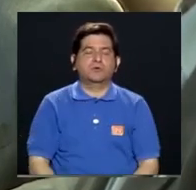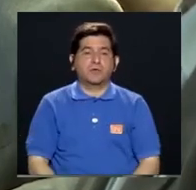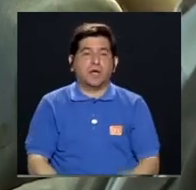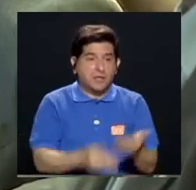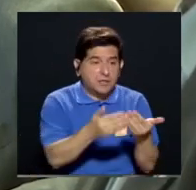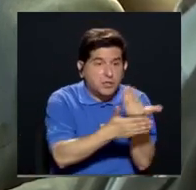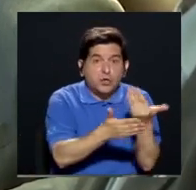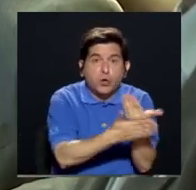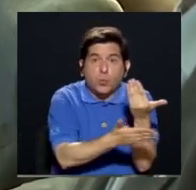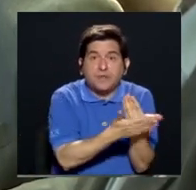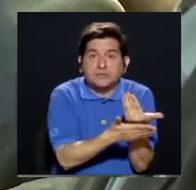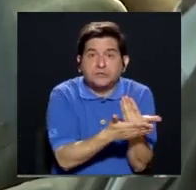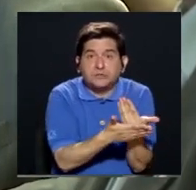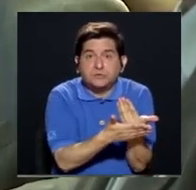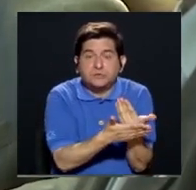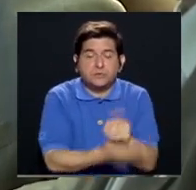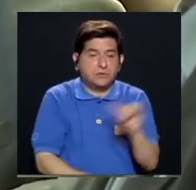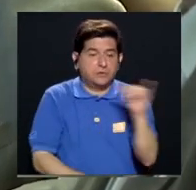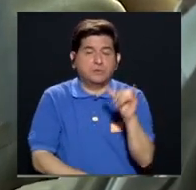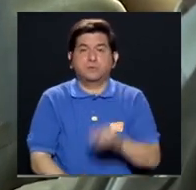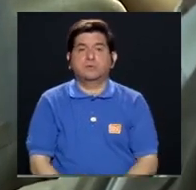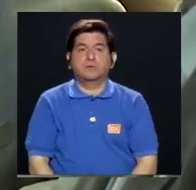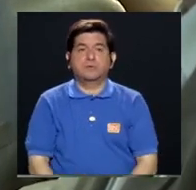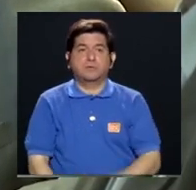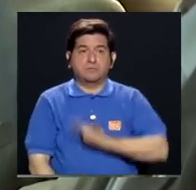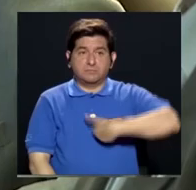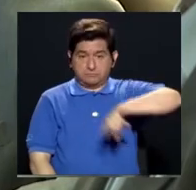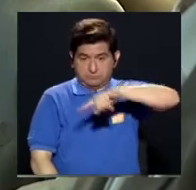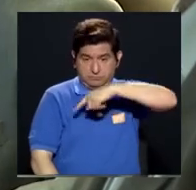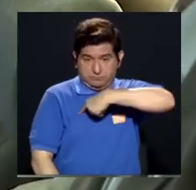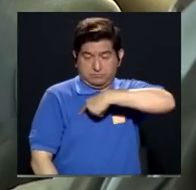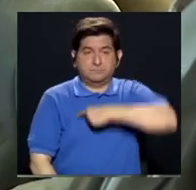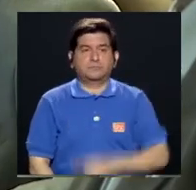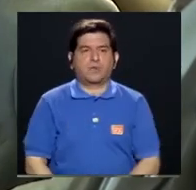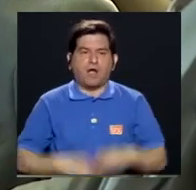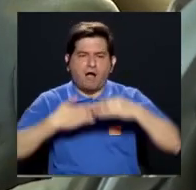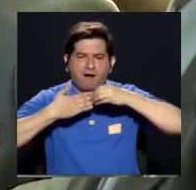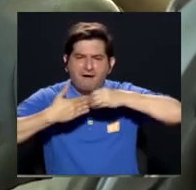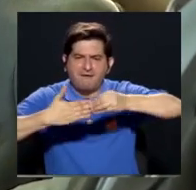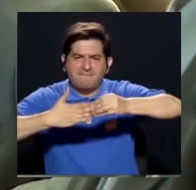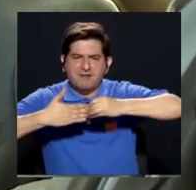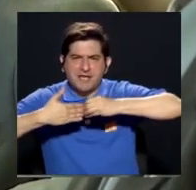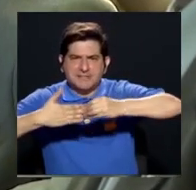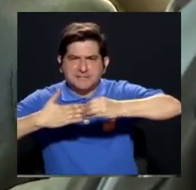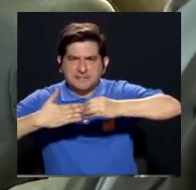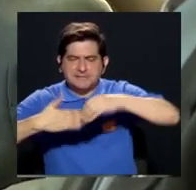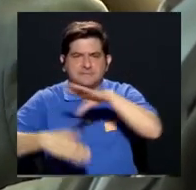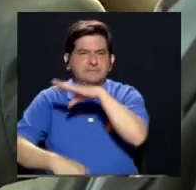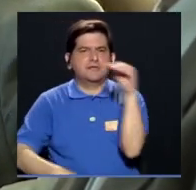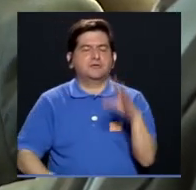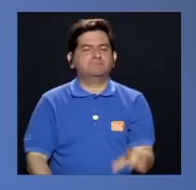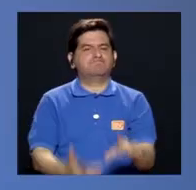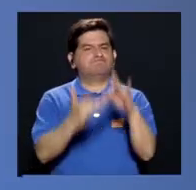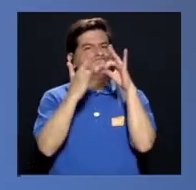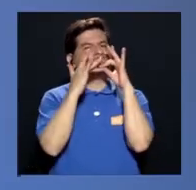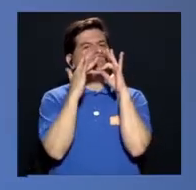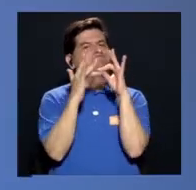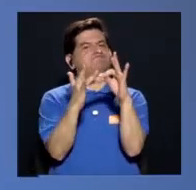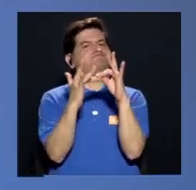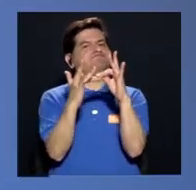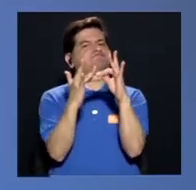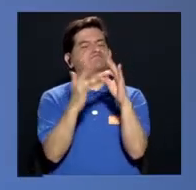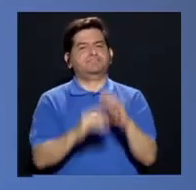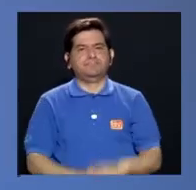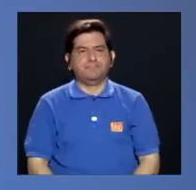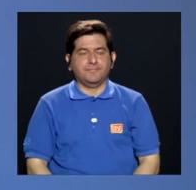innovar, nos permiten alcanzar mayor flexibilidad y sobre todo